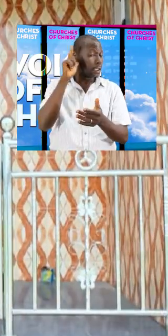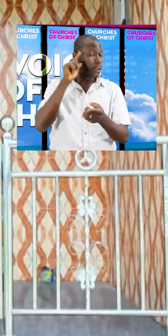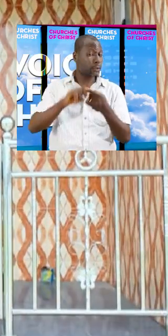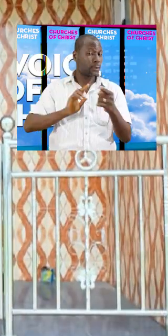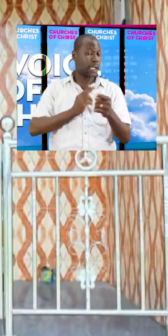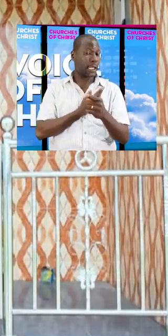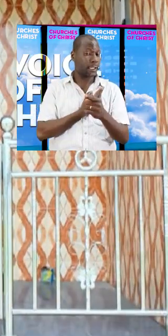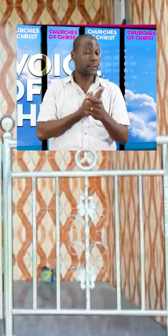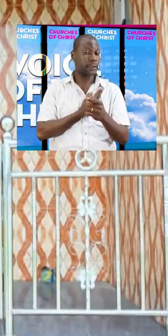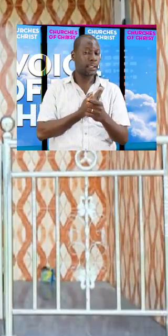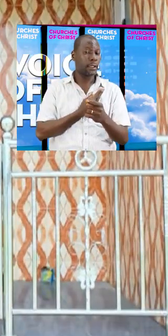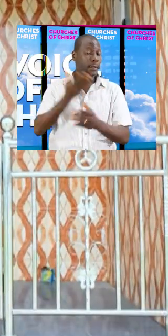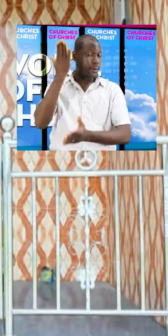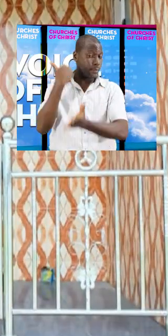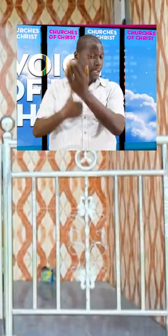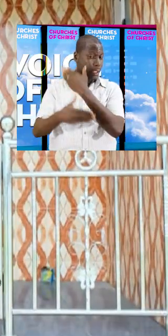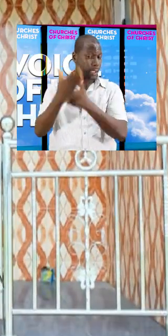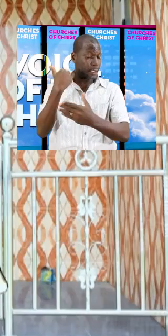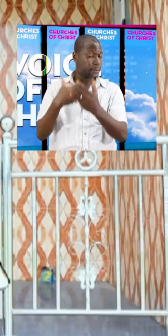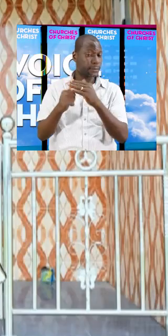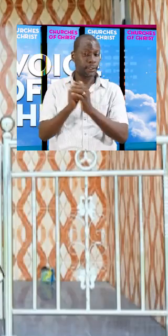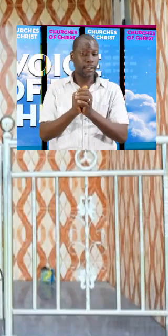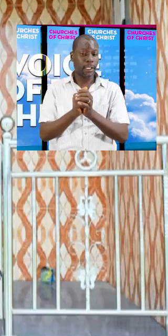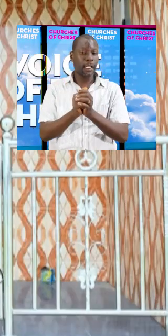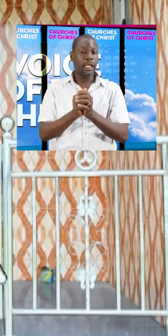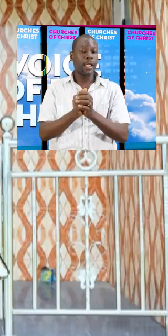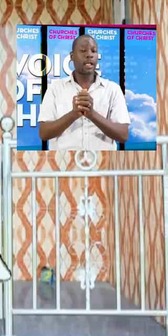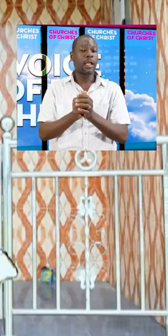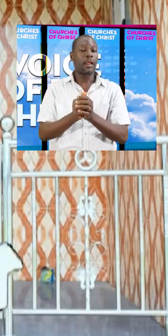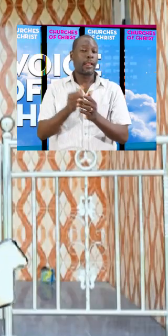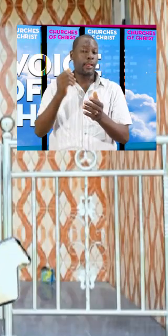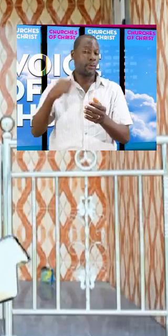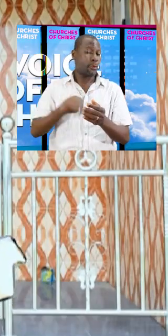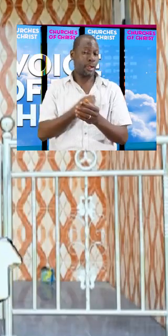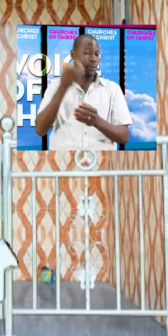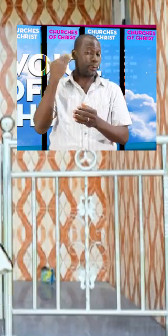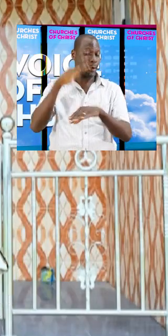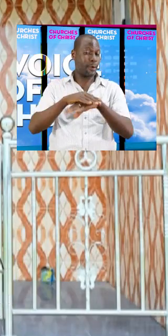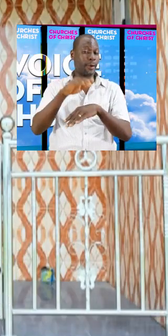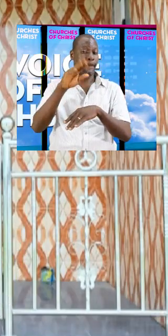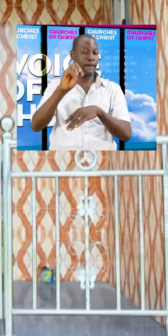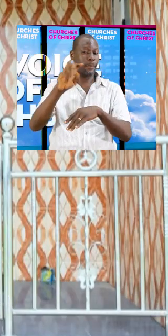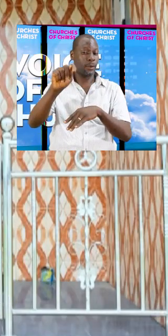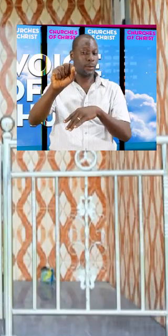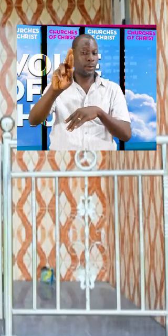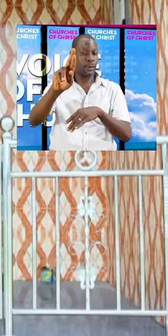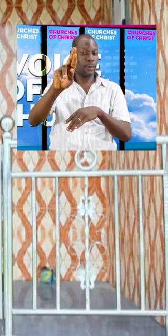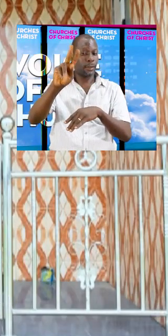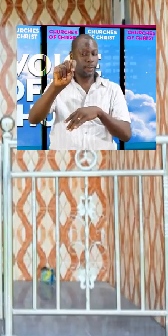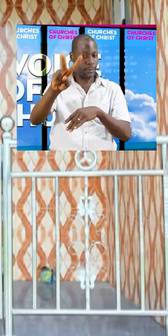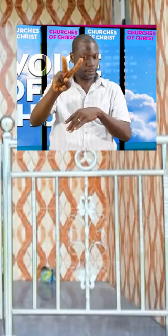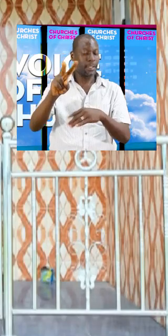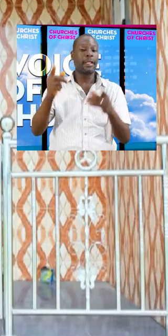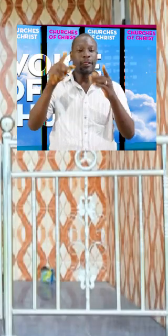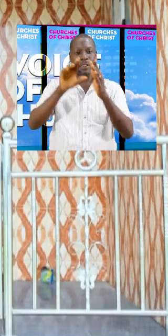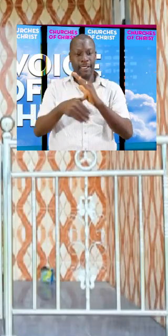dieno. Ifrite te te, enyina ano. Kania ne wo Metro TV eso. Adi ebesi ebra ya